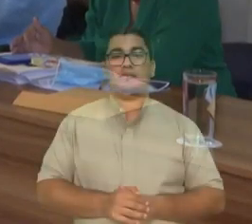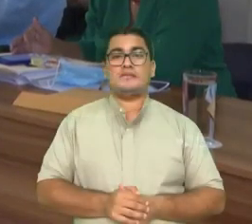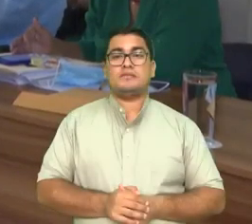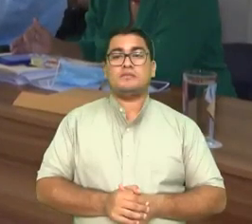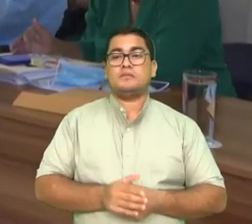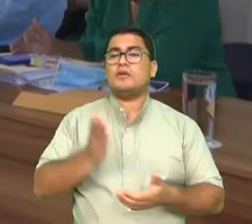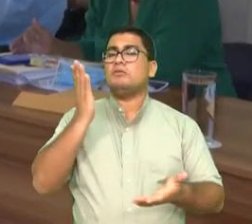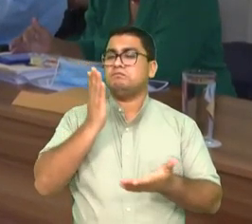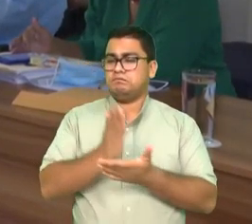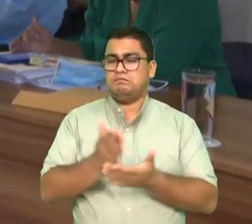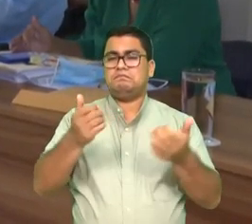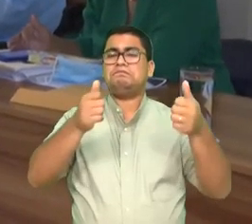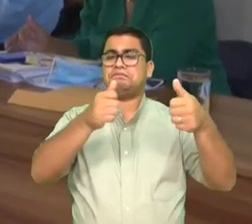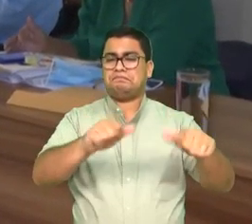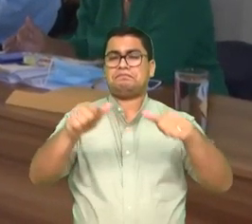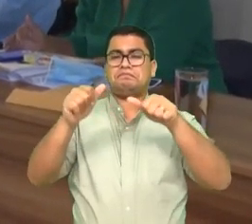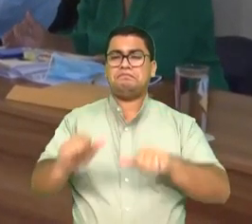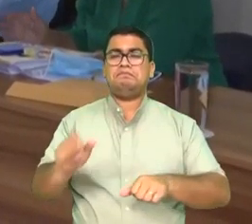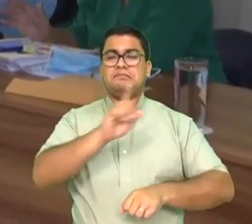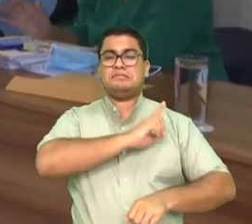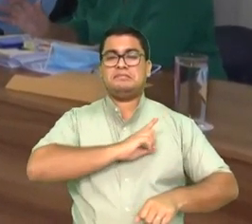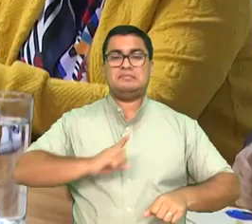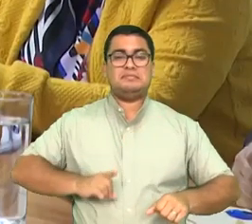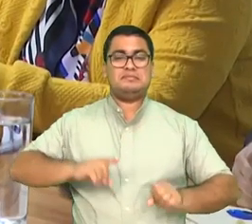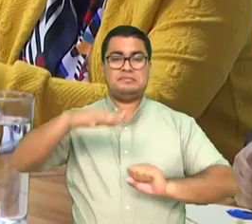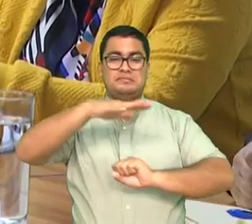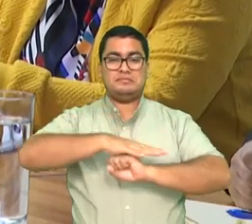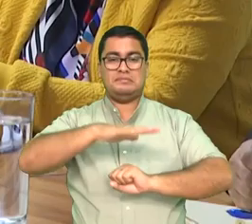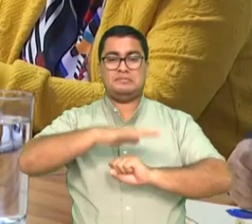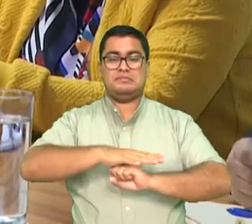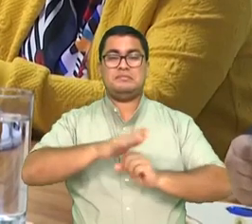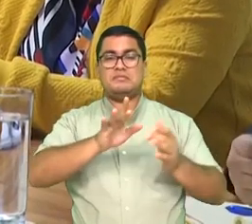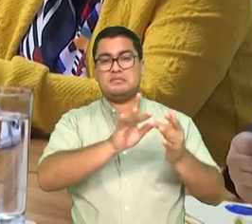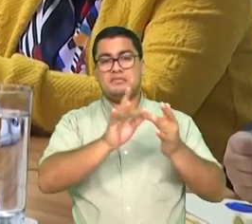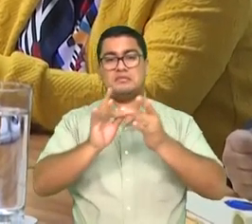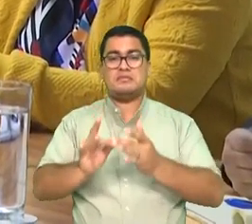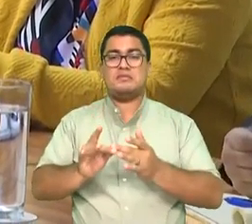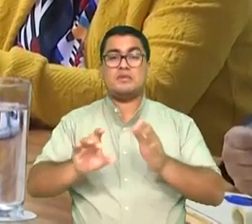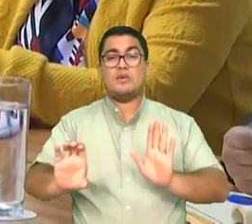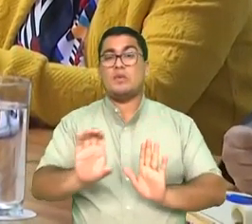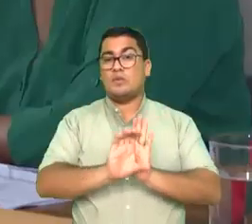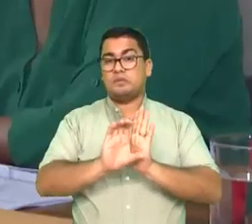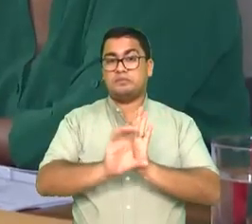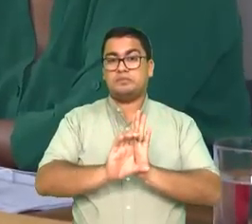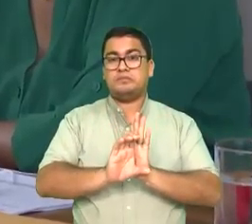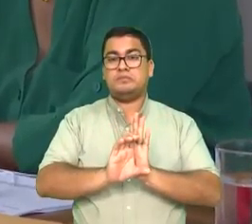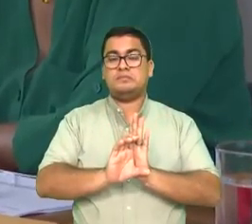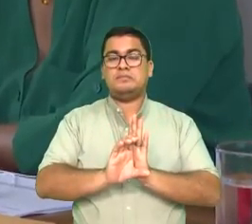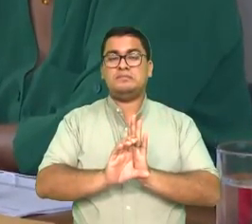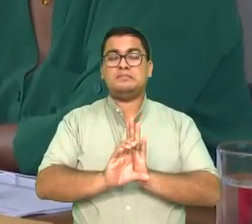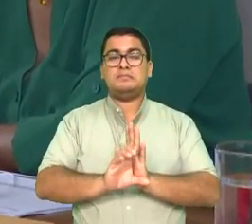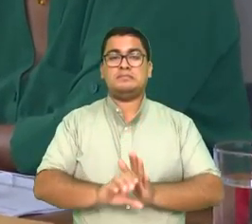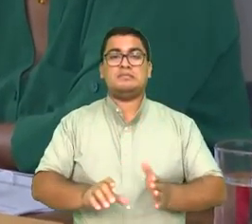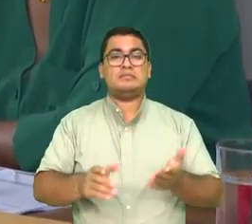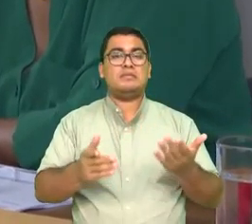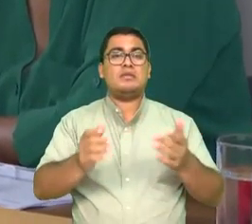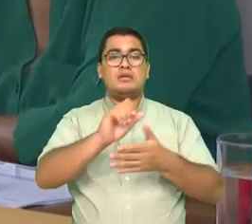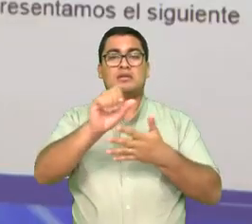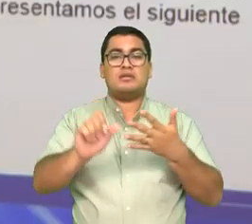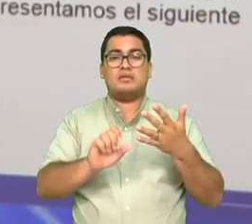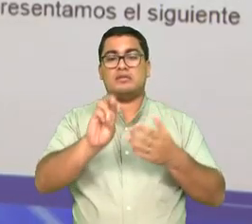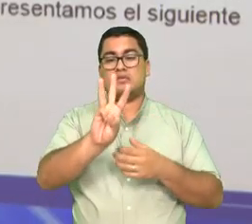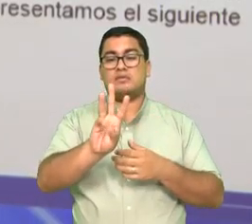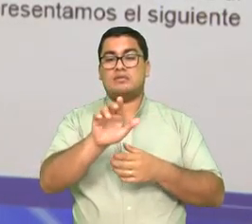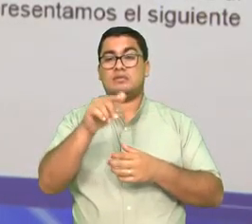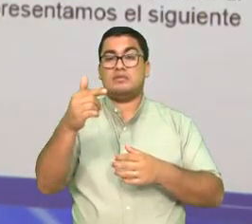Dictamen favorable de parte de los diputados que integran la Comisión Especial de Carácter Constitucional a las reformas del artículo